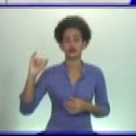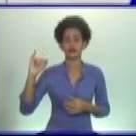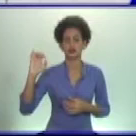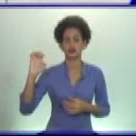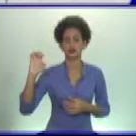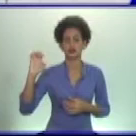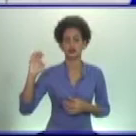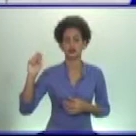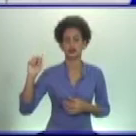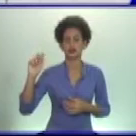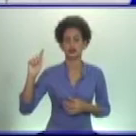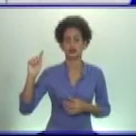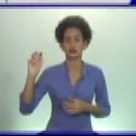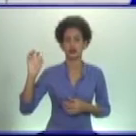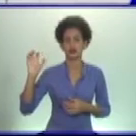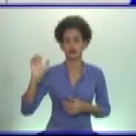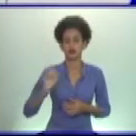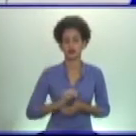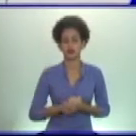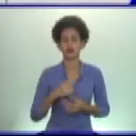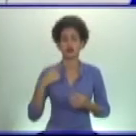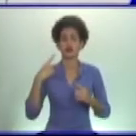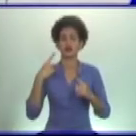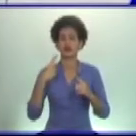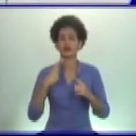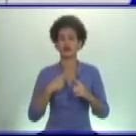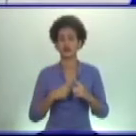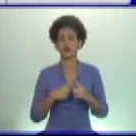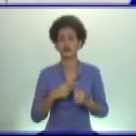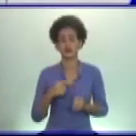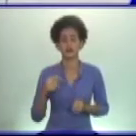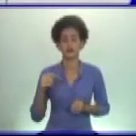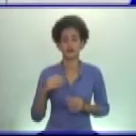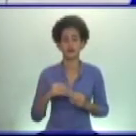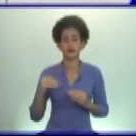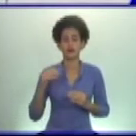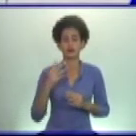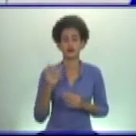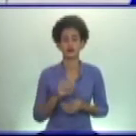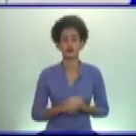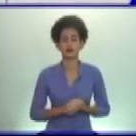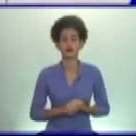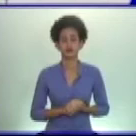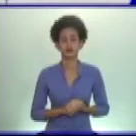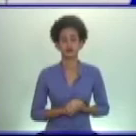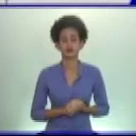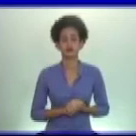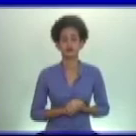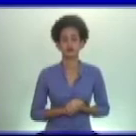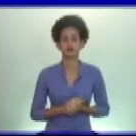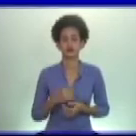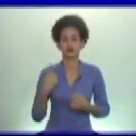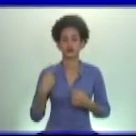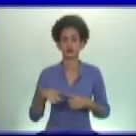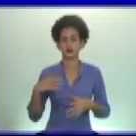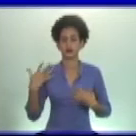3 o las x mayores que 3. Continuamos entonces. Vamos a ver el próximo